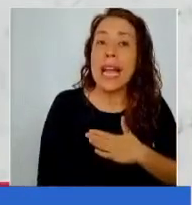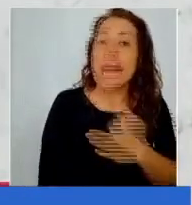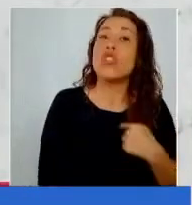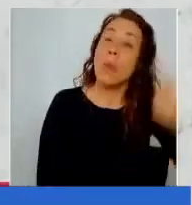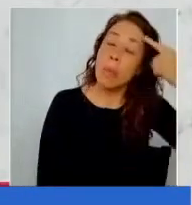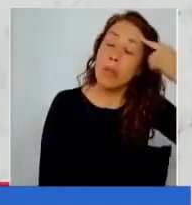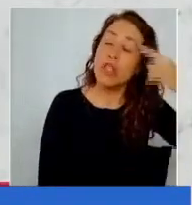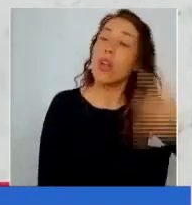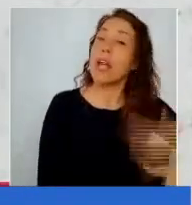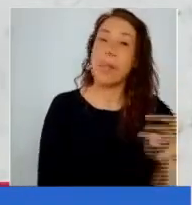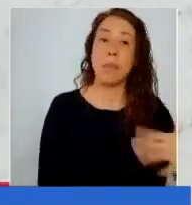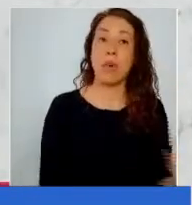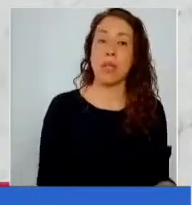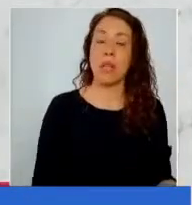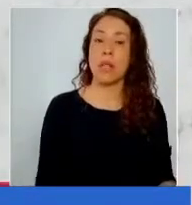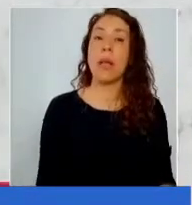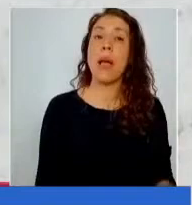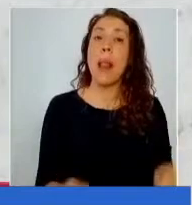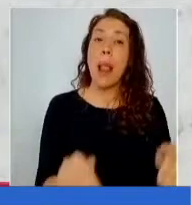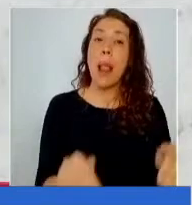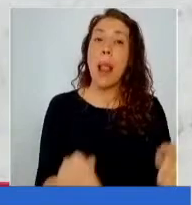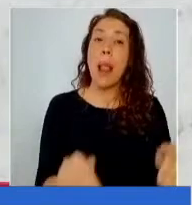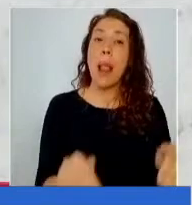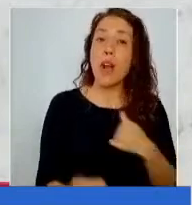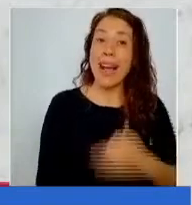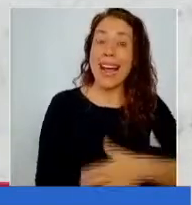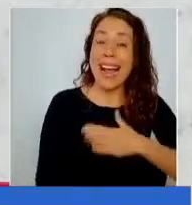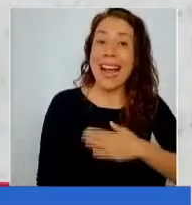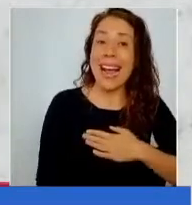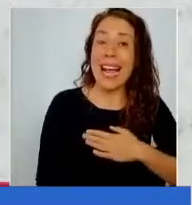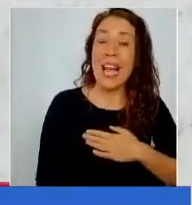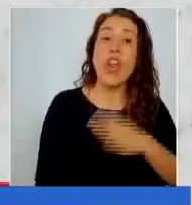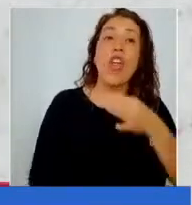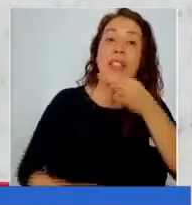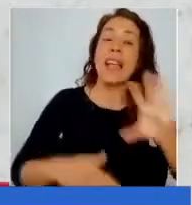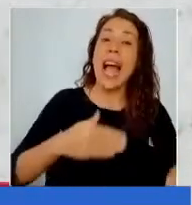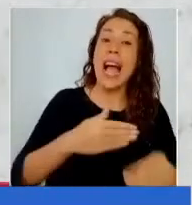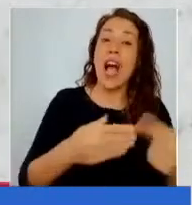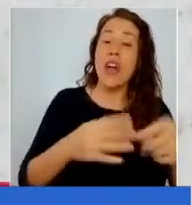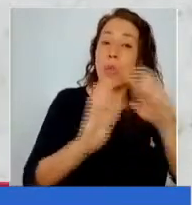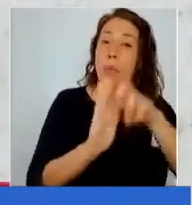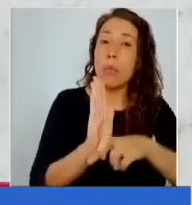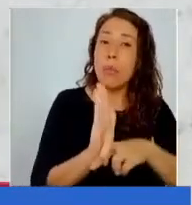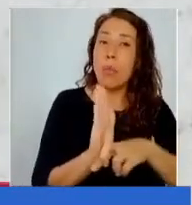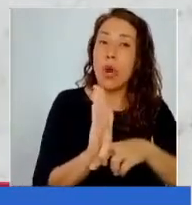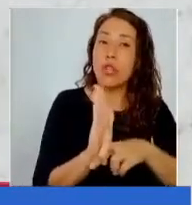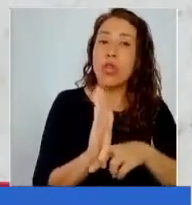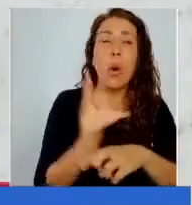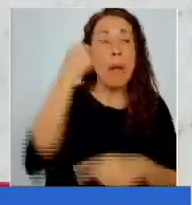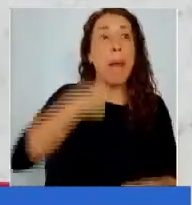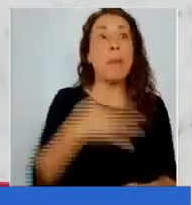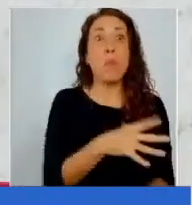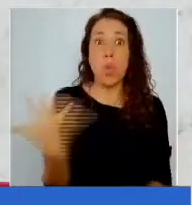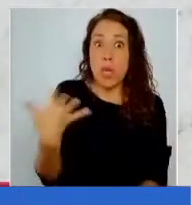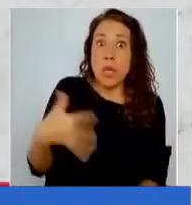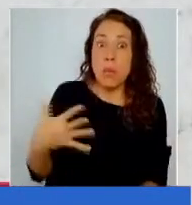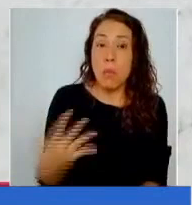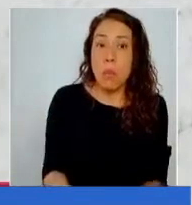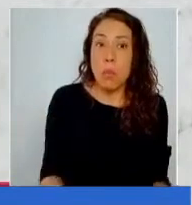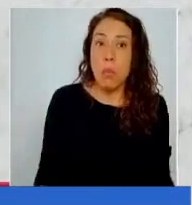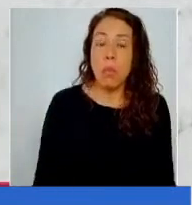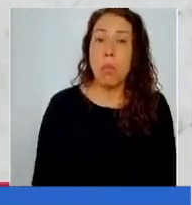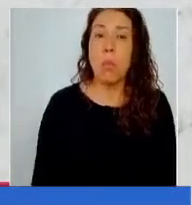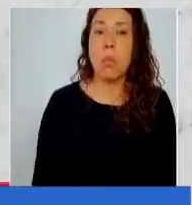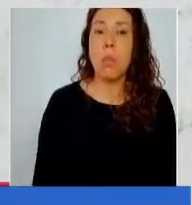y del mismo modo Quiero agregar un proyecto que es muy Para mí fue muy emblemático y que me